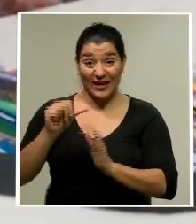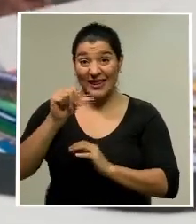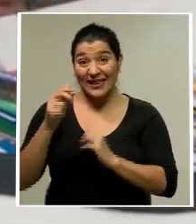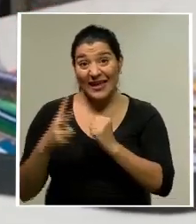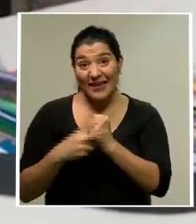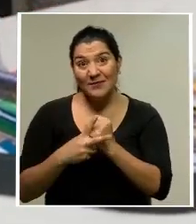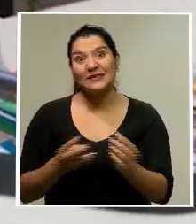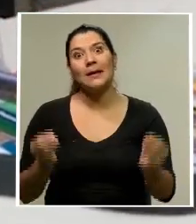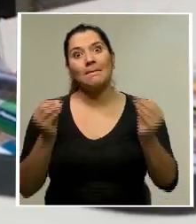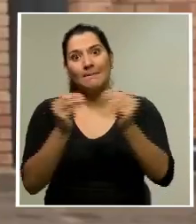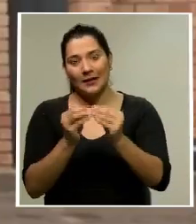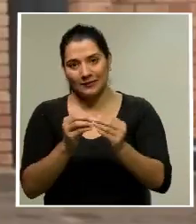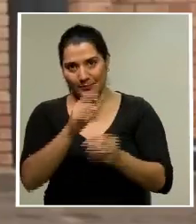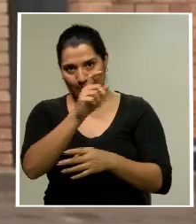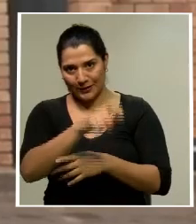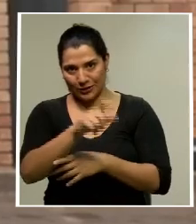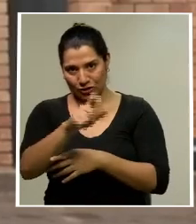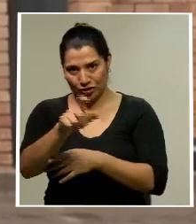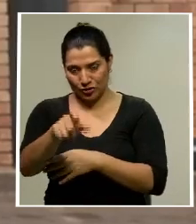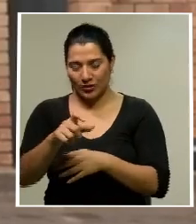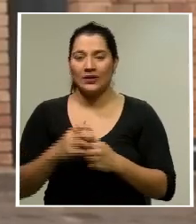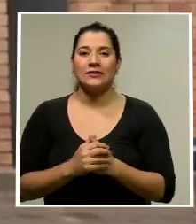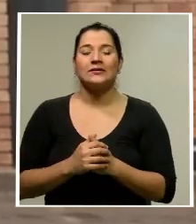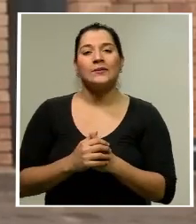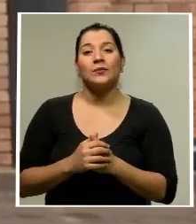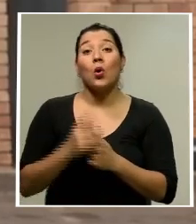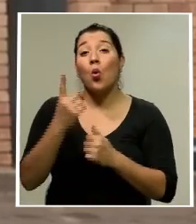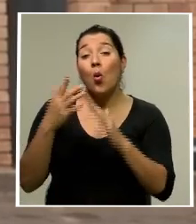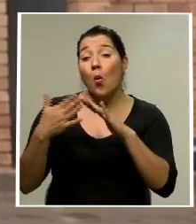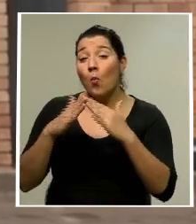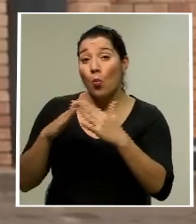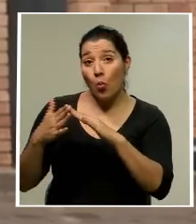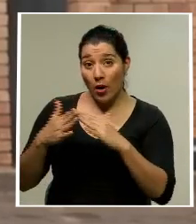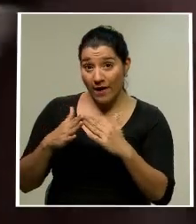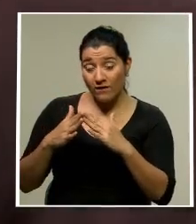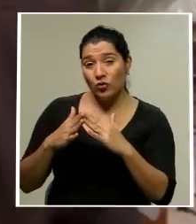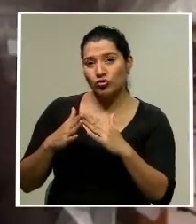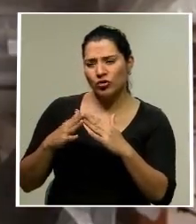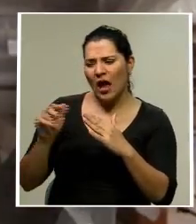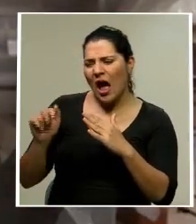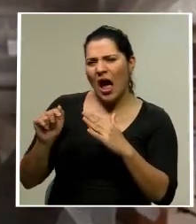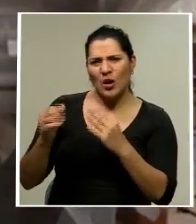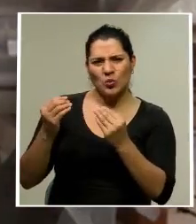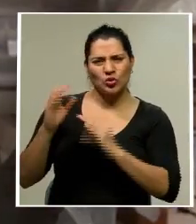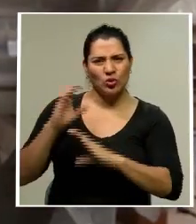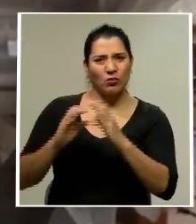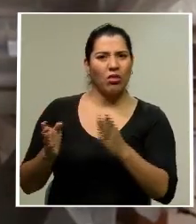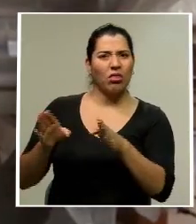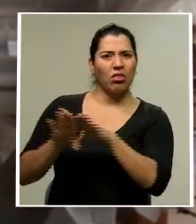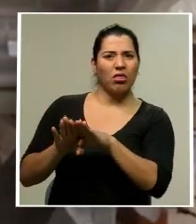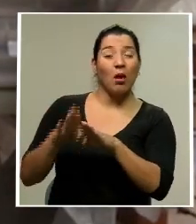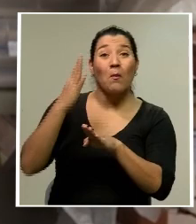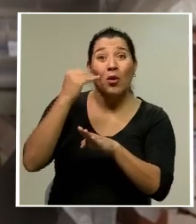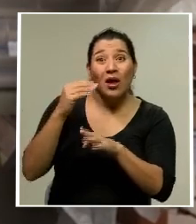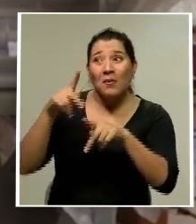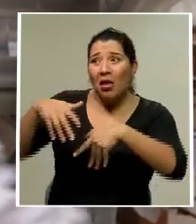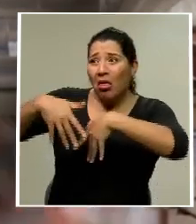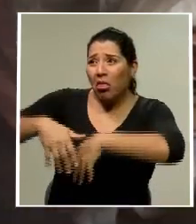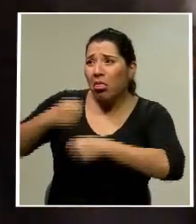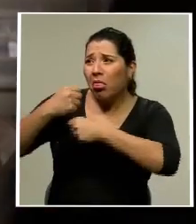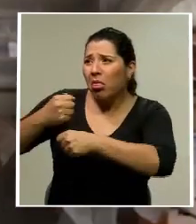inicialmente desplegado. En Soweto, un poblado de Johannesburgo, muchas tiendas cerraron por saqueos o por temor